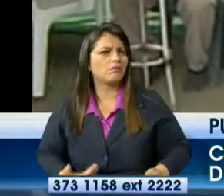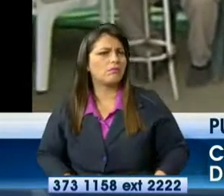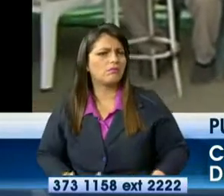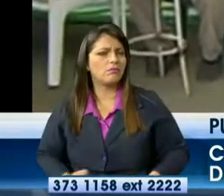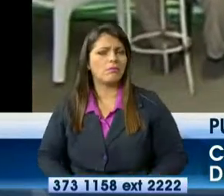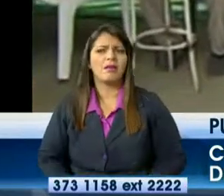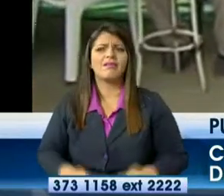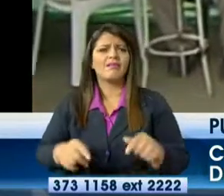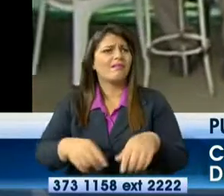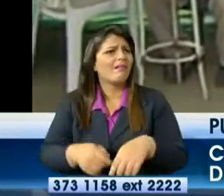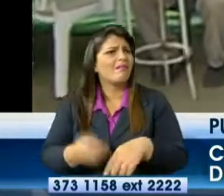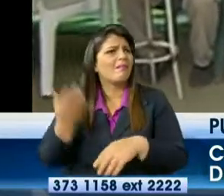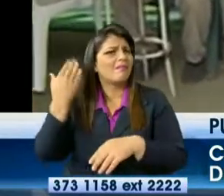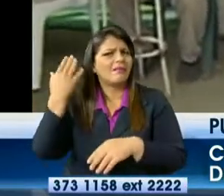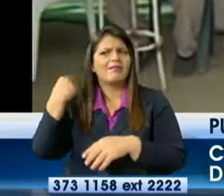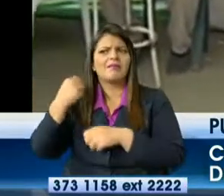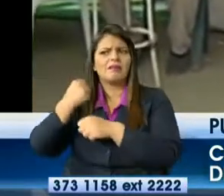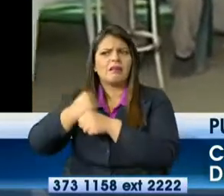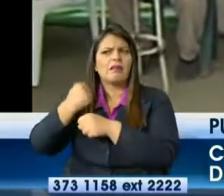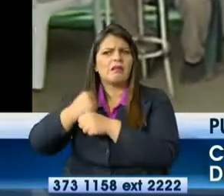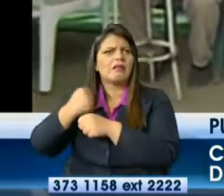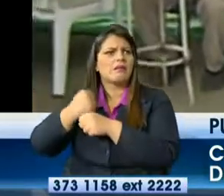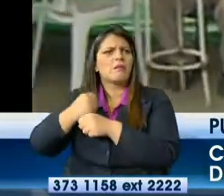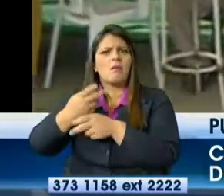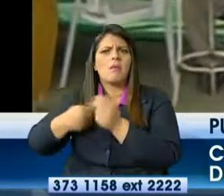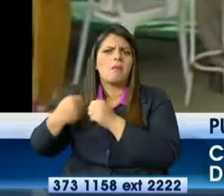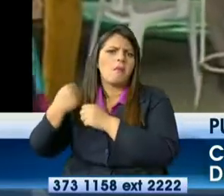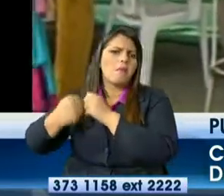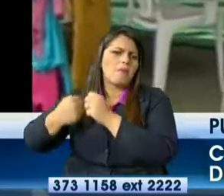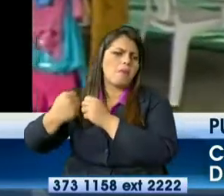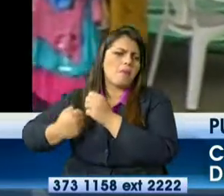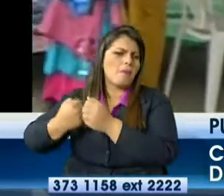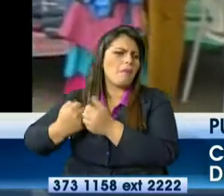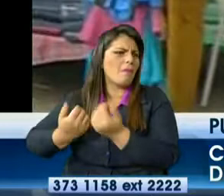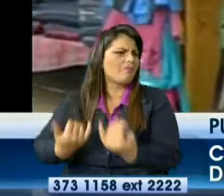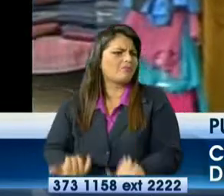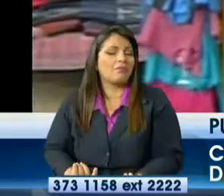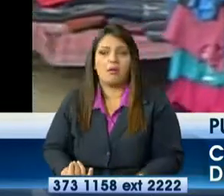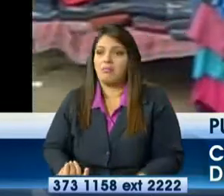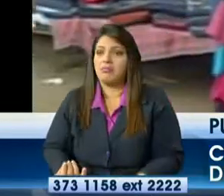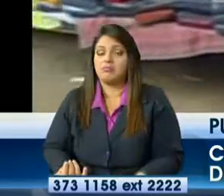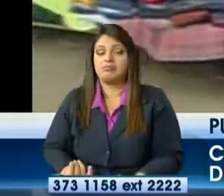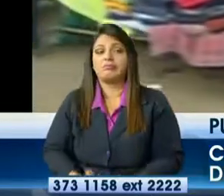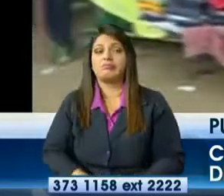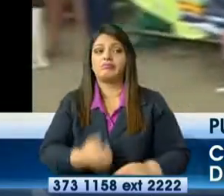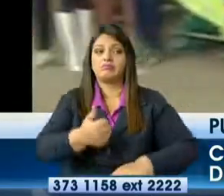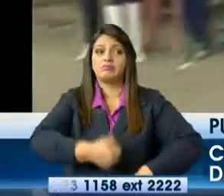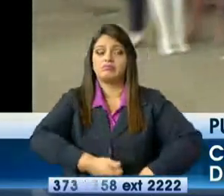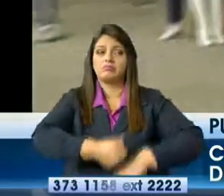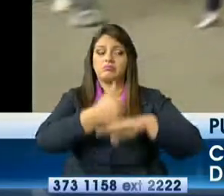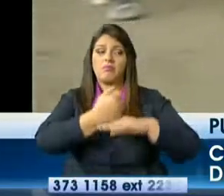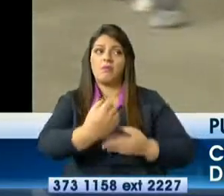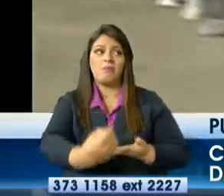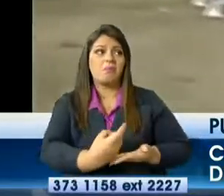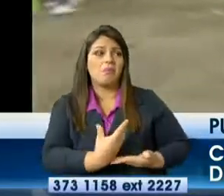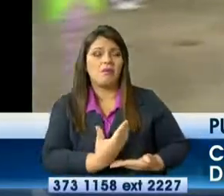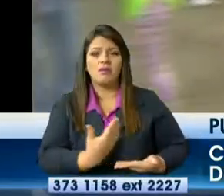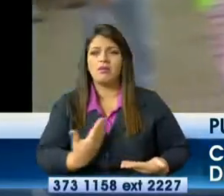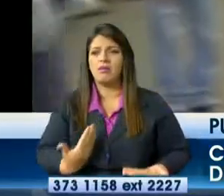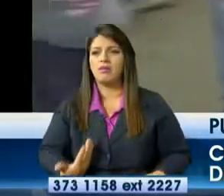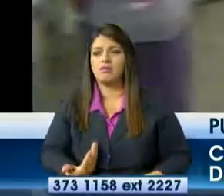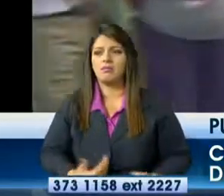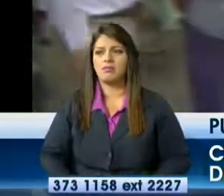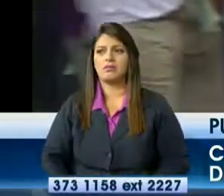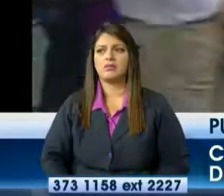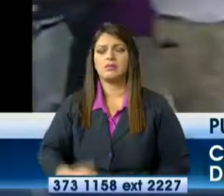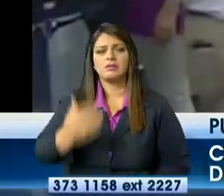obviamente para Día de las Madres, Día del Padre, que ya viene, y Navidad. Ahora ellos tendrían que irse. Señora, buenos días. Usted es representante de una